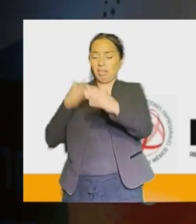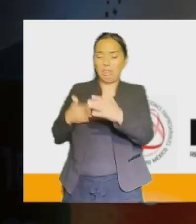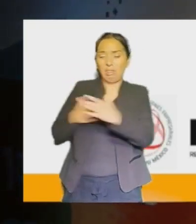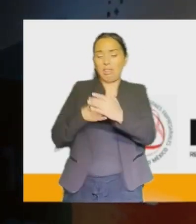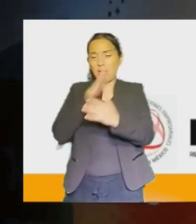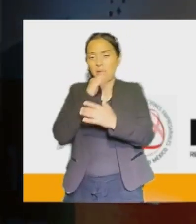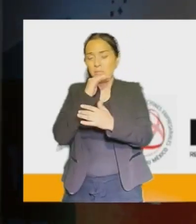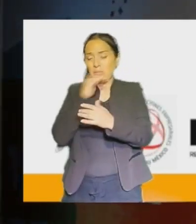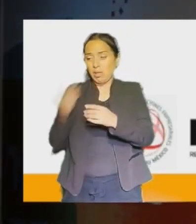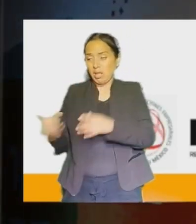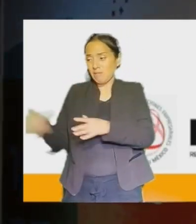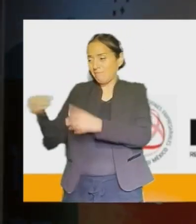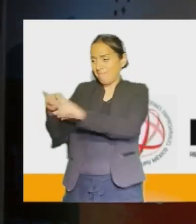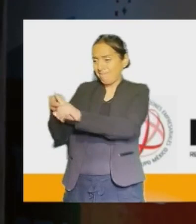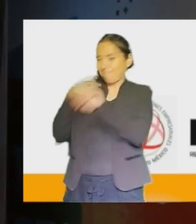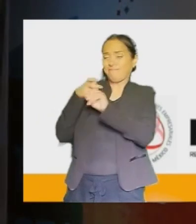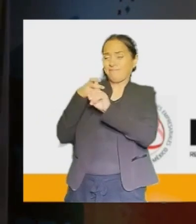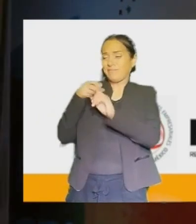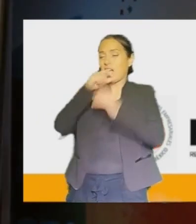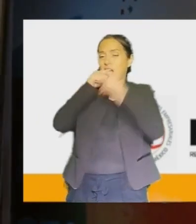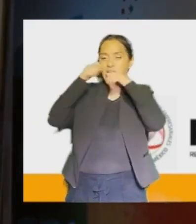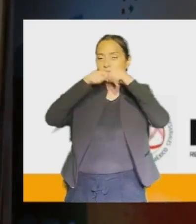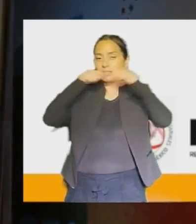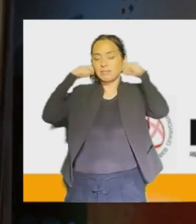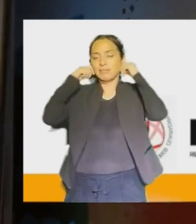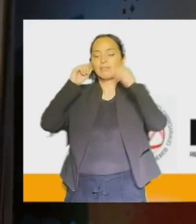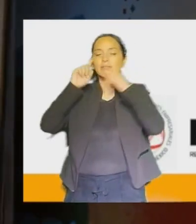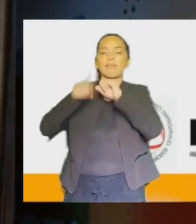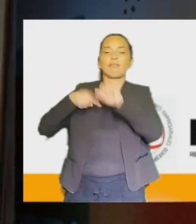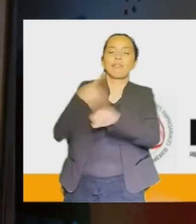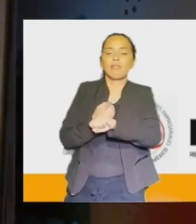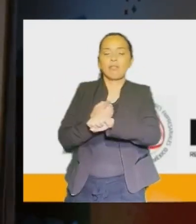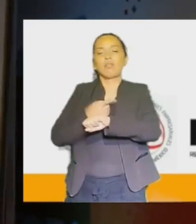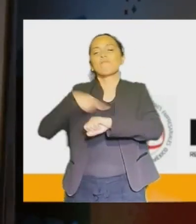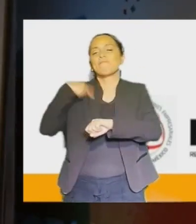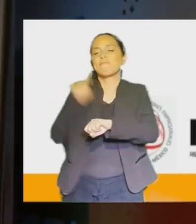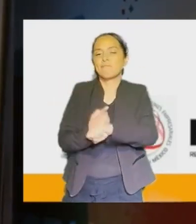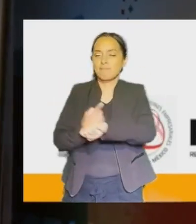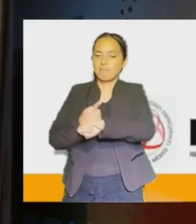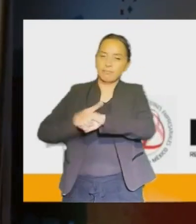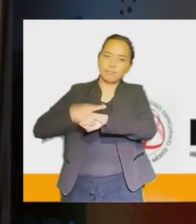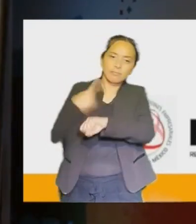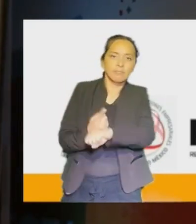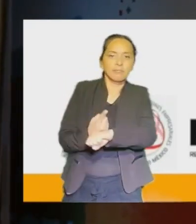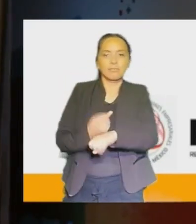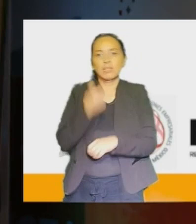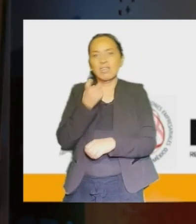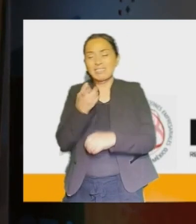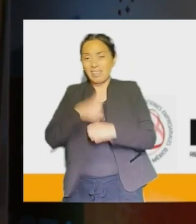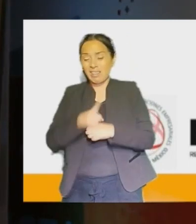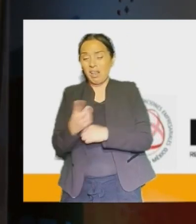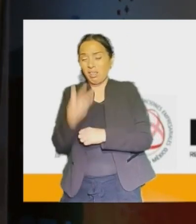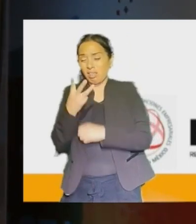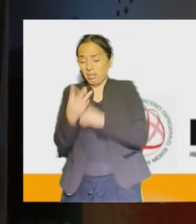la suben a la fuerza, la amordazan y la violan una y otra vez. Ese día, a las 3 de la